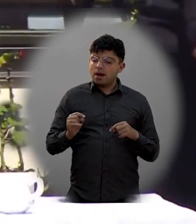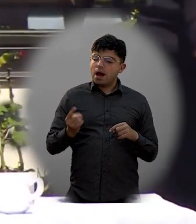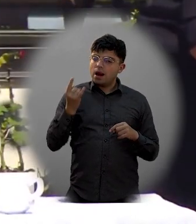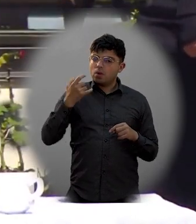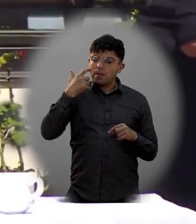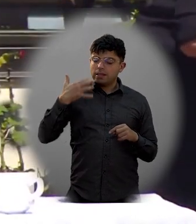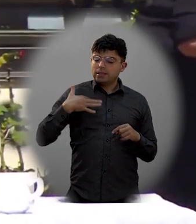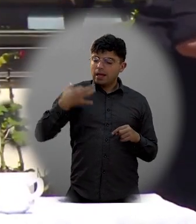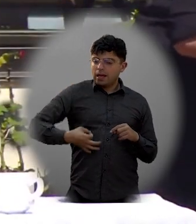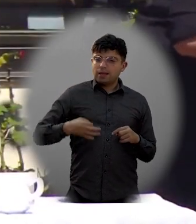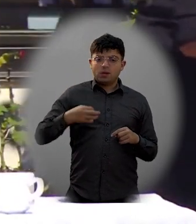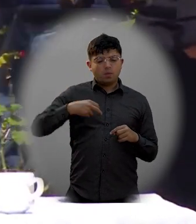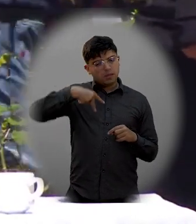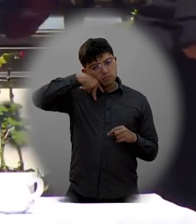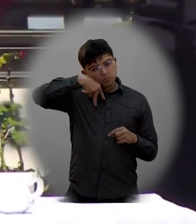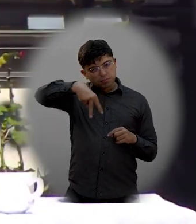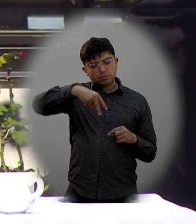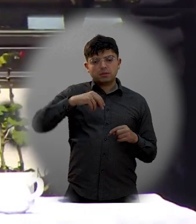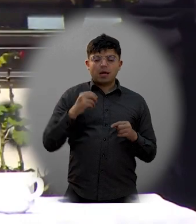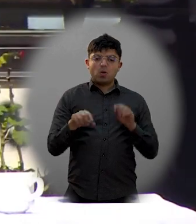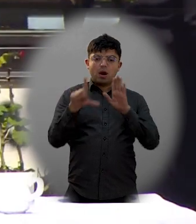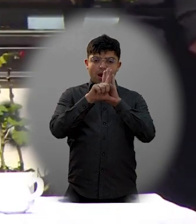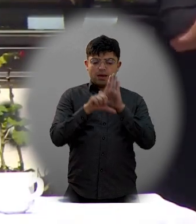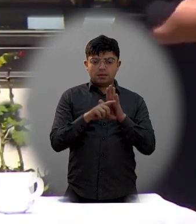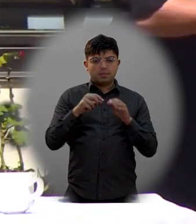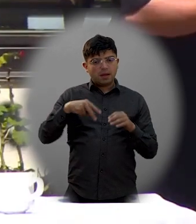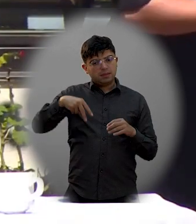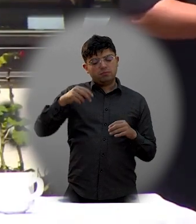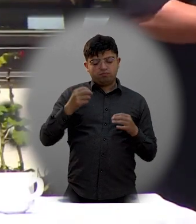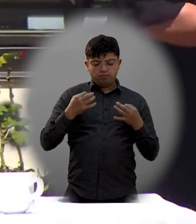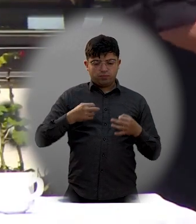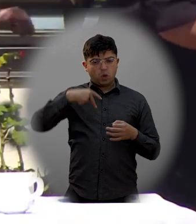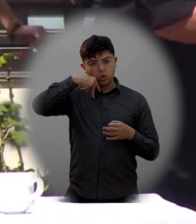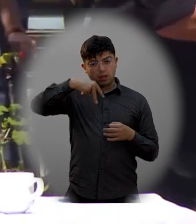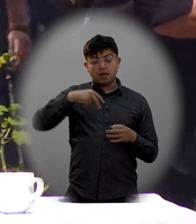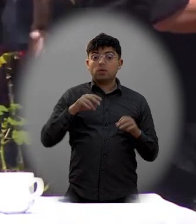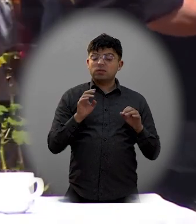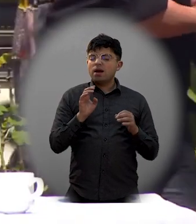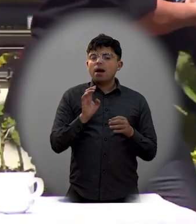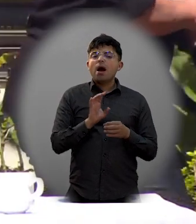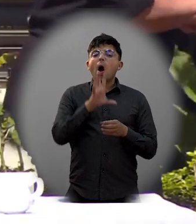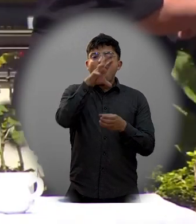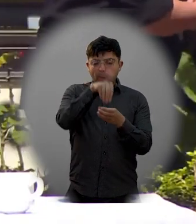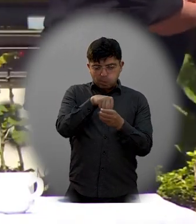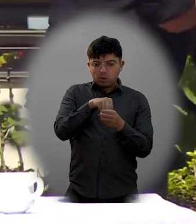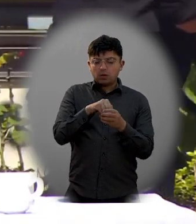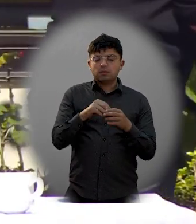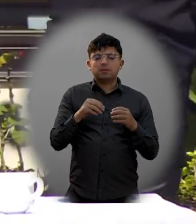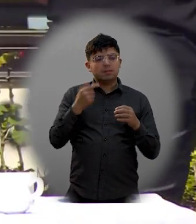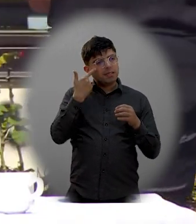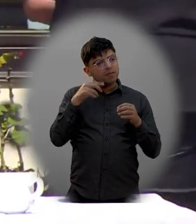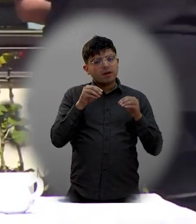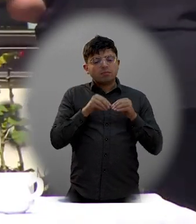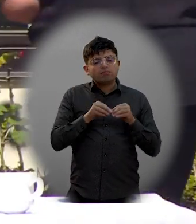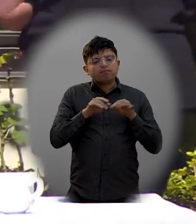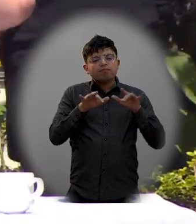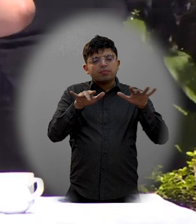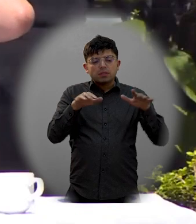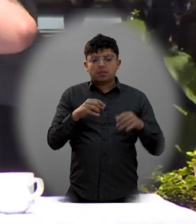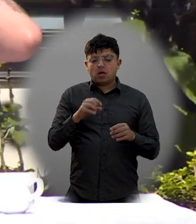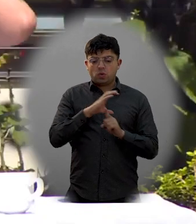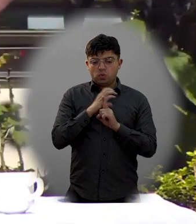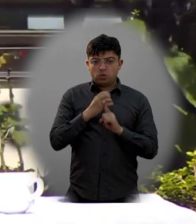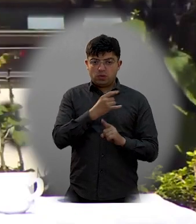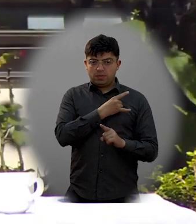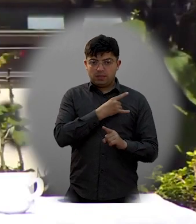algo cotidiano, una política desde lo cotidiano. Y eso va a implicar, digamos, permear la cultura universitaria